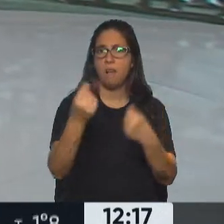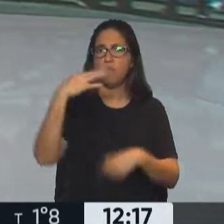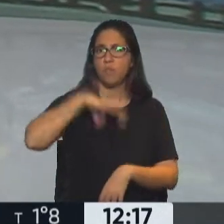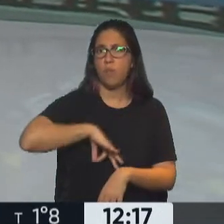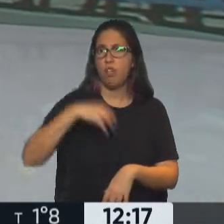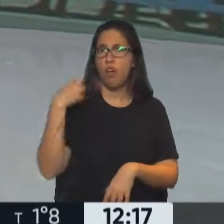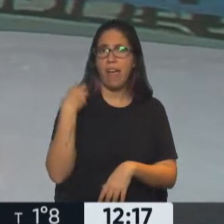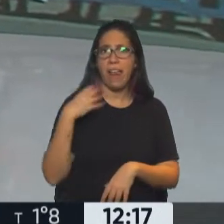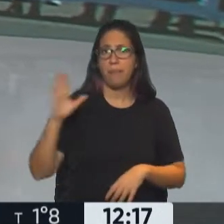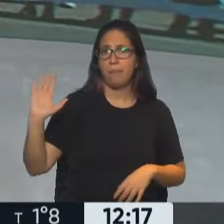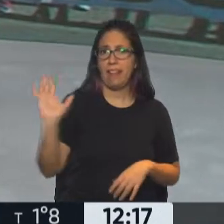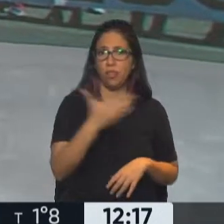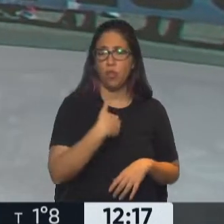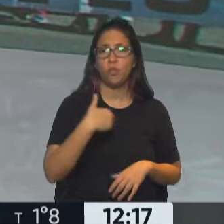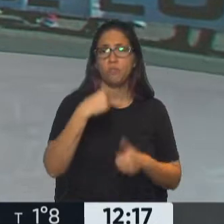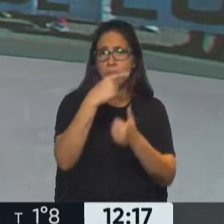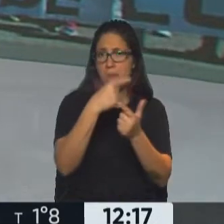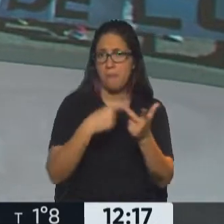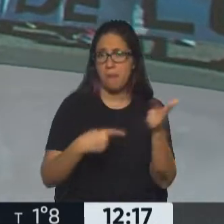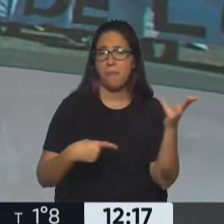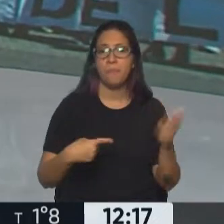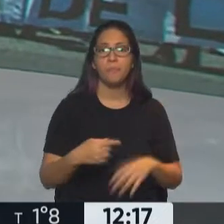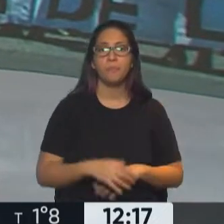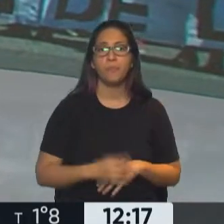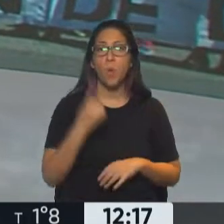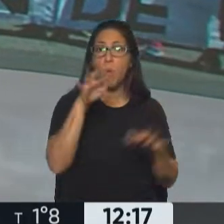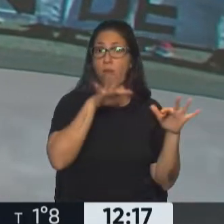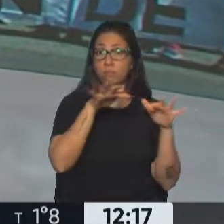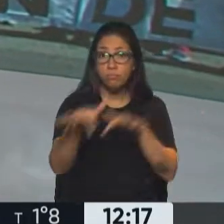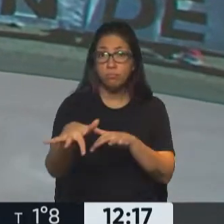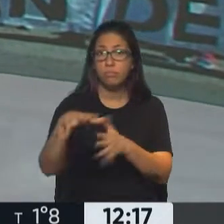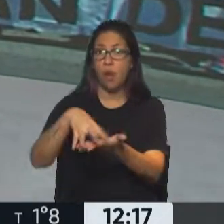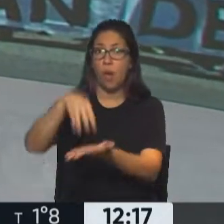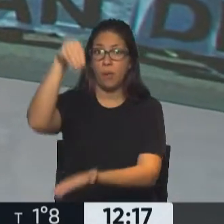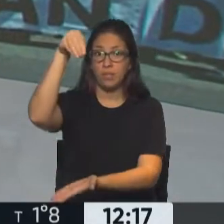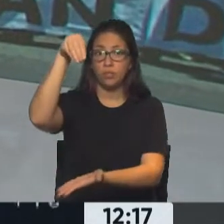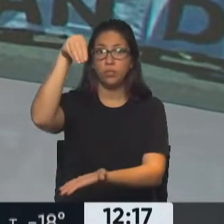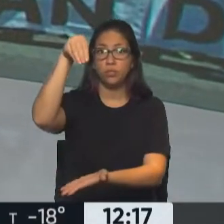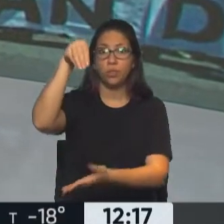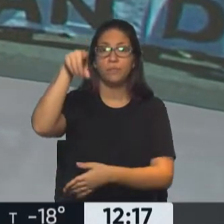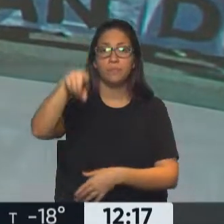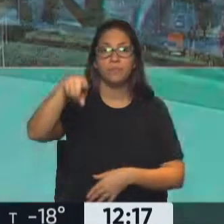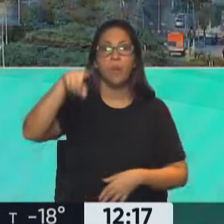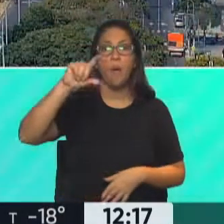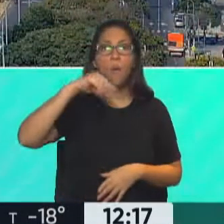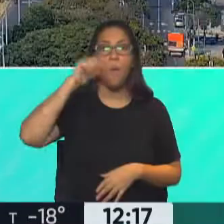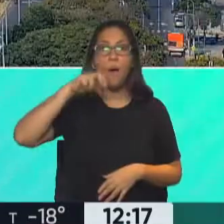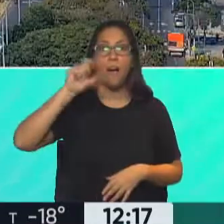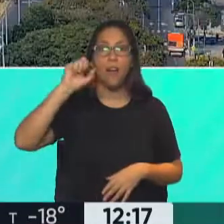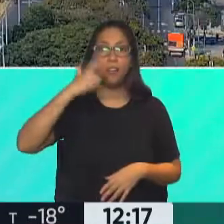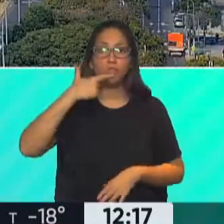universal entre otras cuestiones una de las concentraciones se lleva a cabo en el obelisco así el trabajo de juan carlos morbiducci